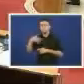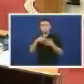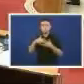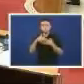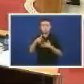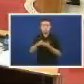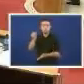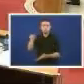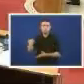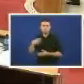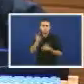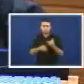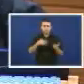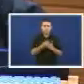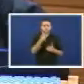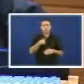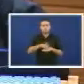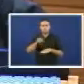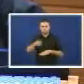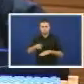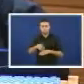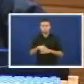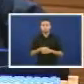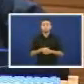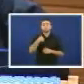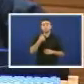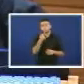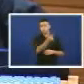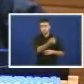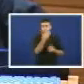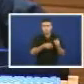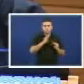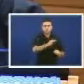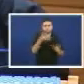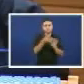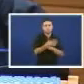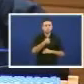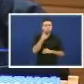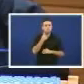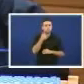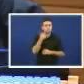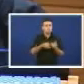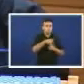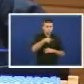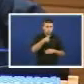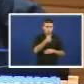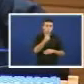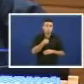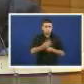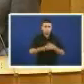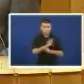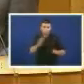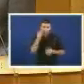que o bipartito é a nada. E eu teño que decir que vostedes perden continuamente as súas oportunidades e que non ensinan